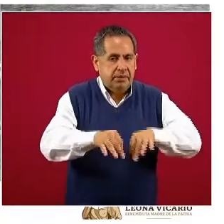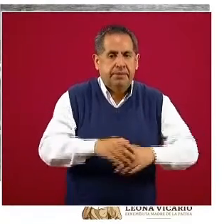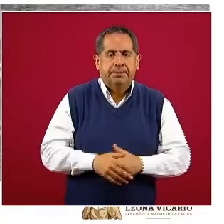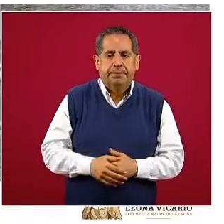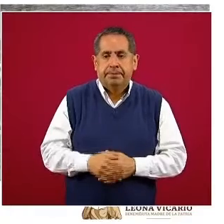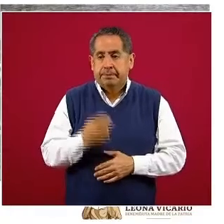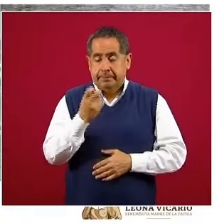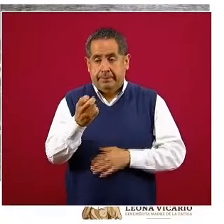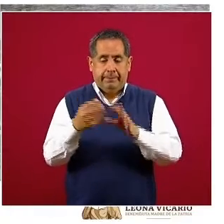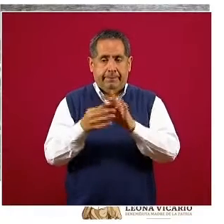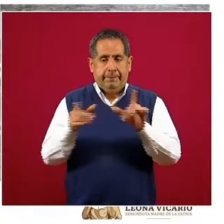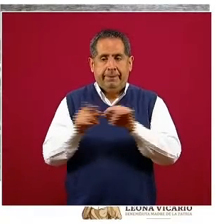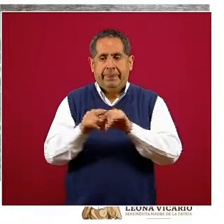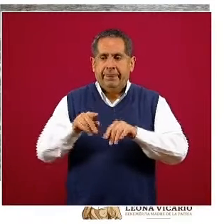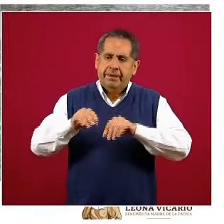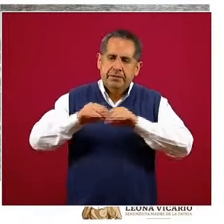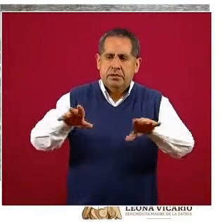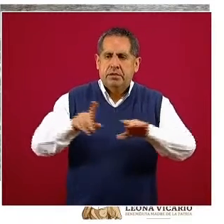Muchísimas gracias.